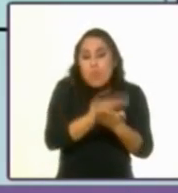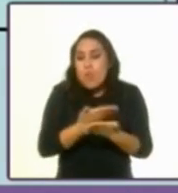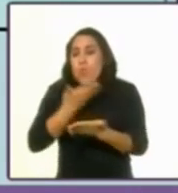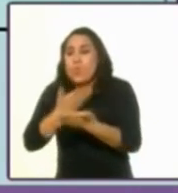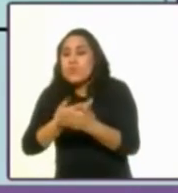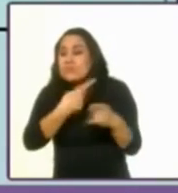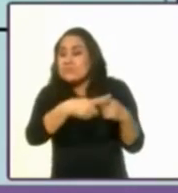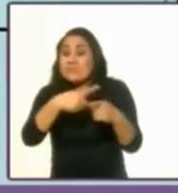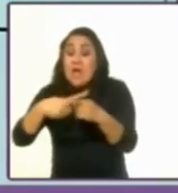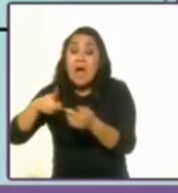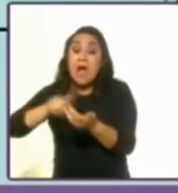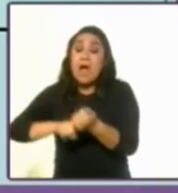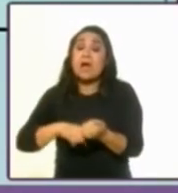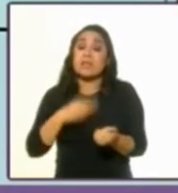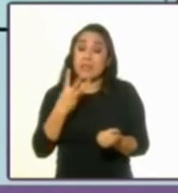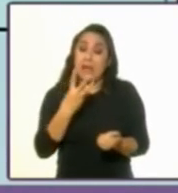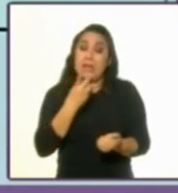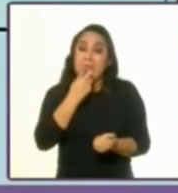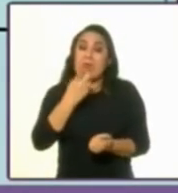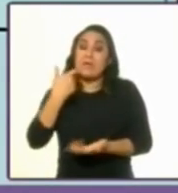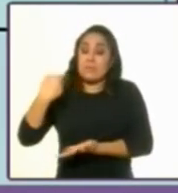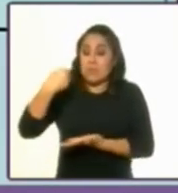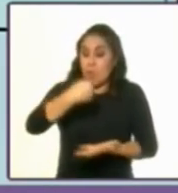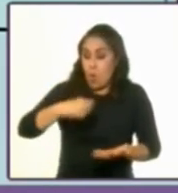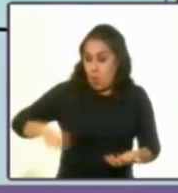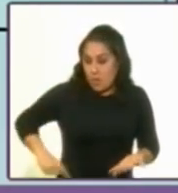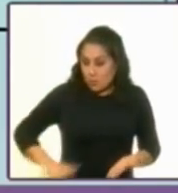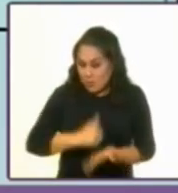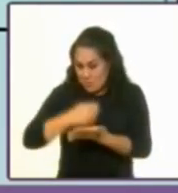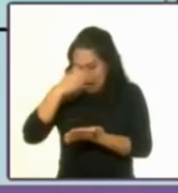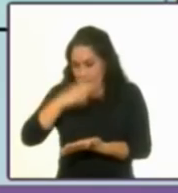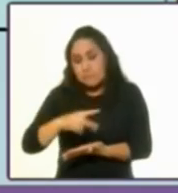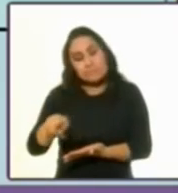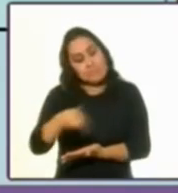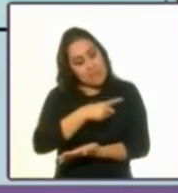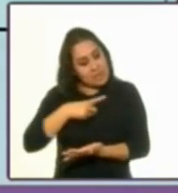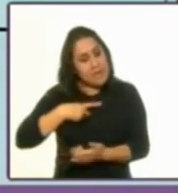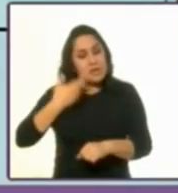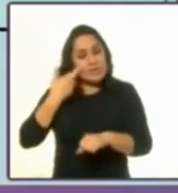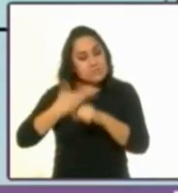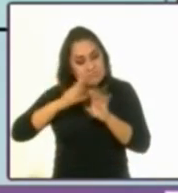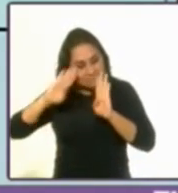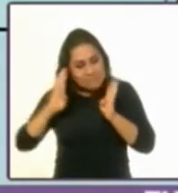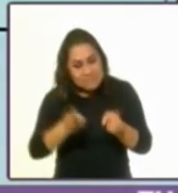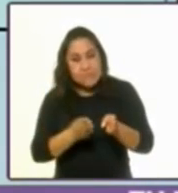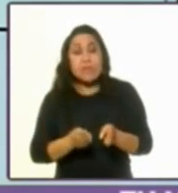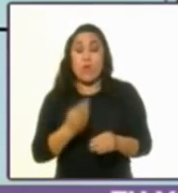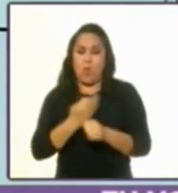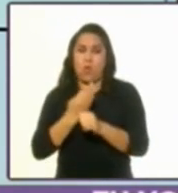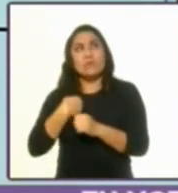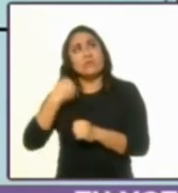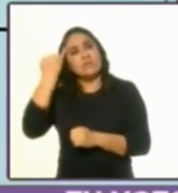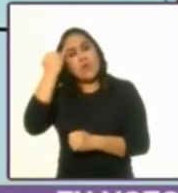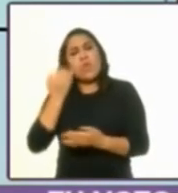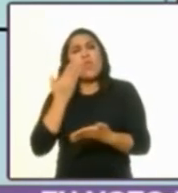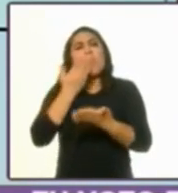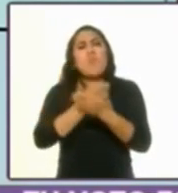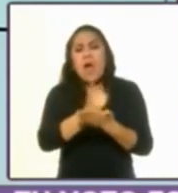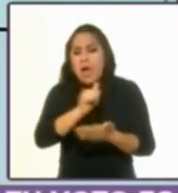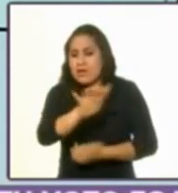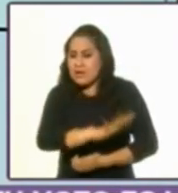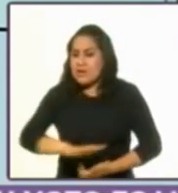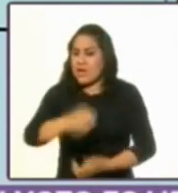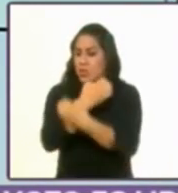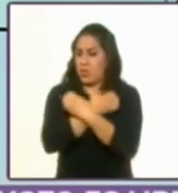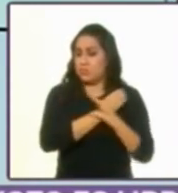haciendo ya pasaron tres veces el presupuesto del gobierno de la ciudad ya que ser responsable es nuestra propuesta educativa implica atender desde